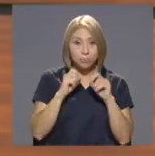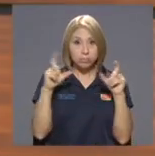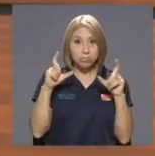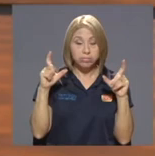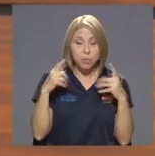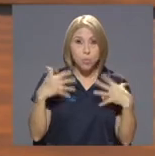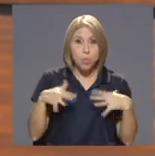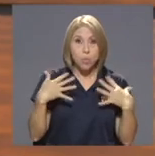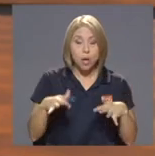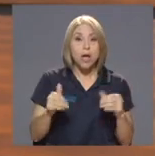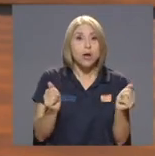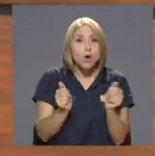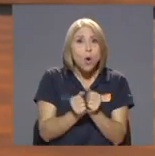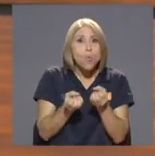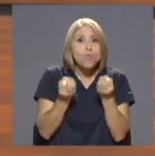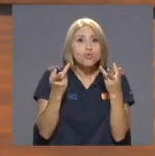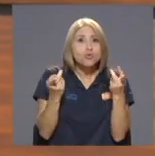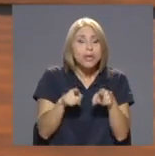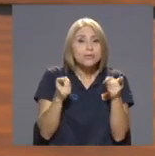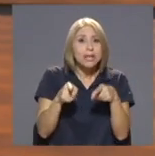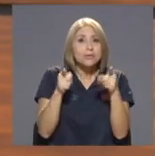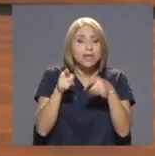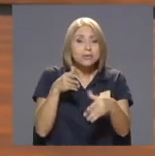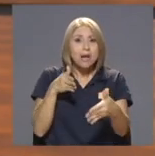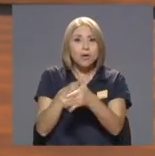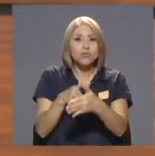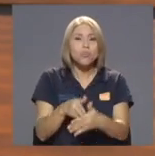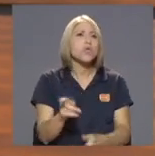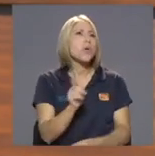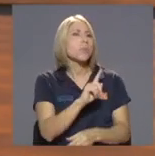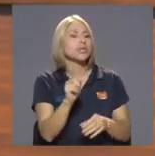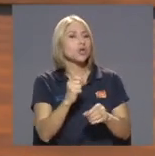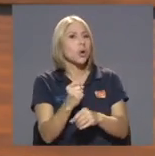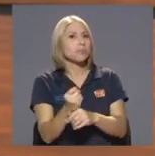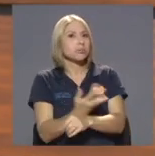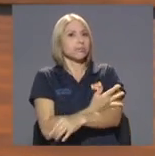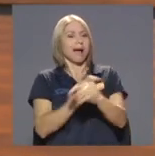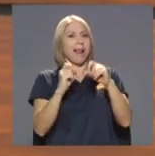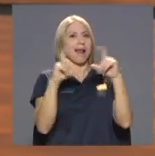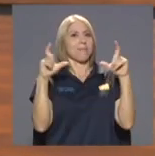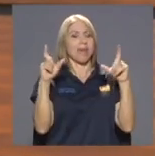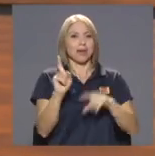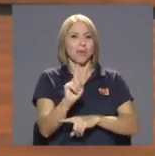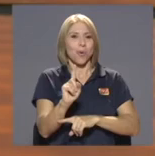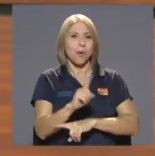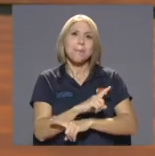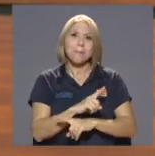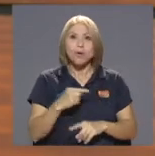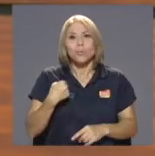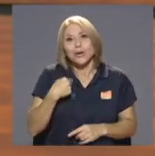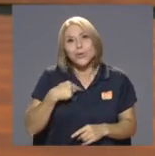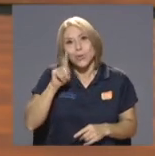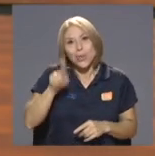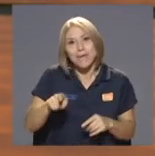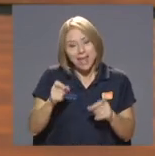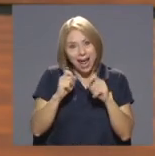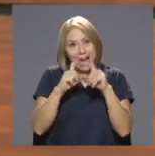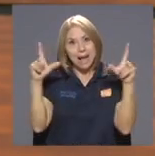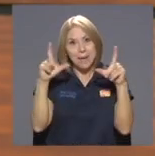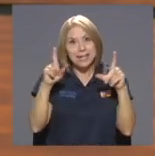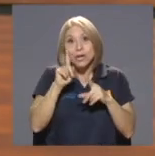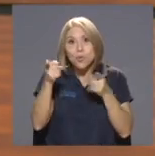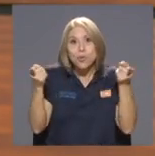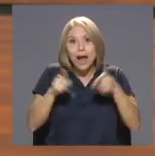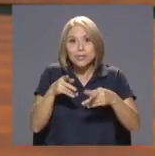le ha tocado ver de frente? No, alarmada no. Bueno, uno debería alarmarse de que exista un caso, ¿verdad? Yo creo que a partir de ahí ya uno debería